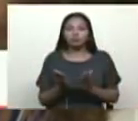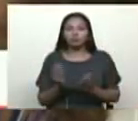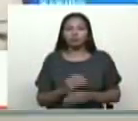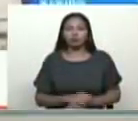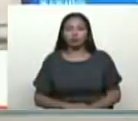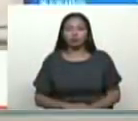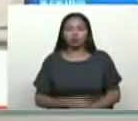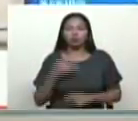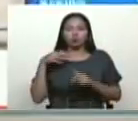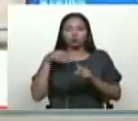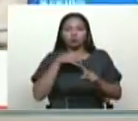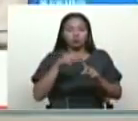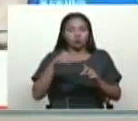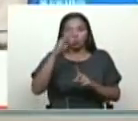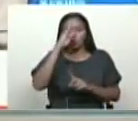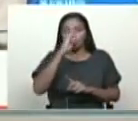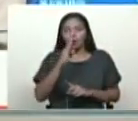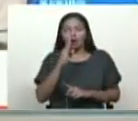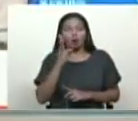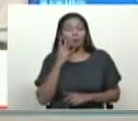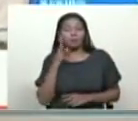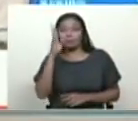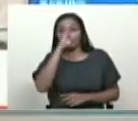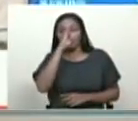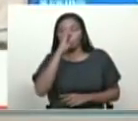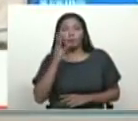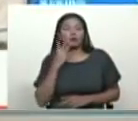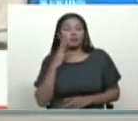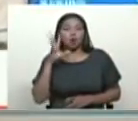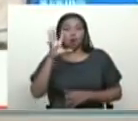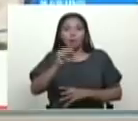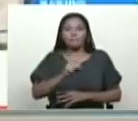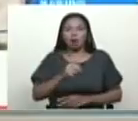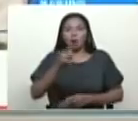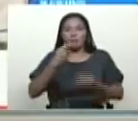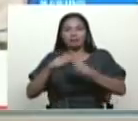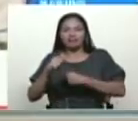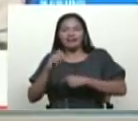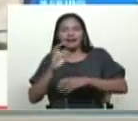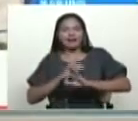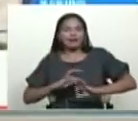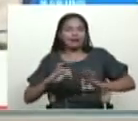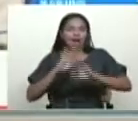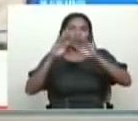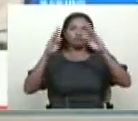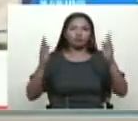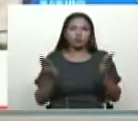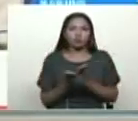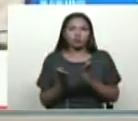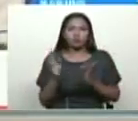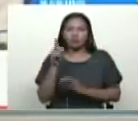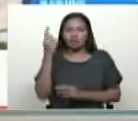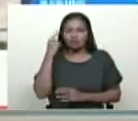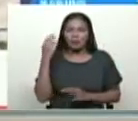Nos persiguen las cuentas bancarias, no podemos comprar ni vender nada en el mundo, nada. ¿Ustedes saben lo que es